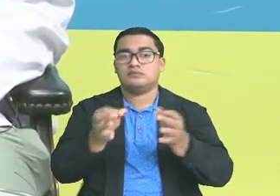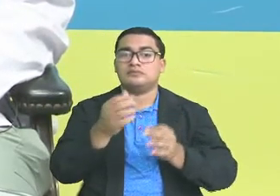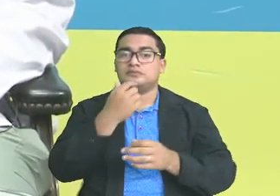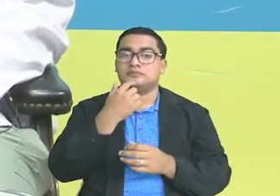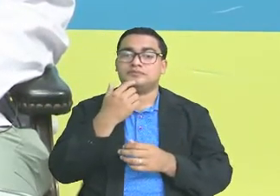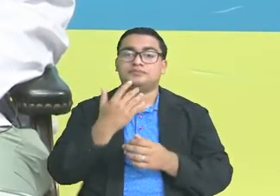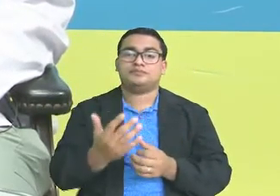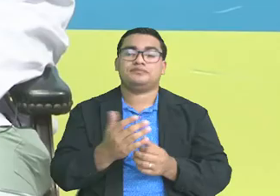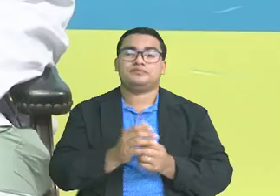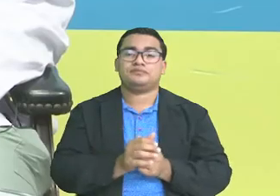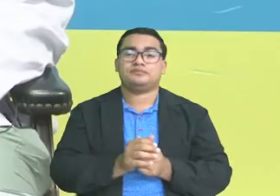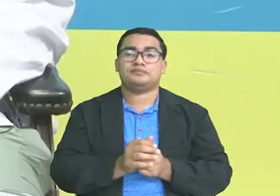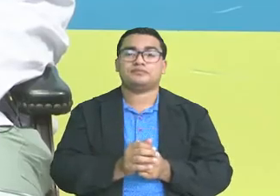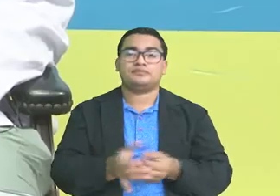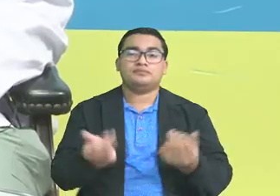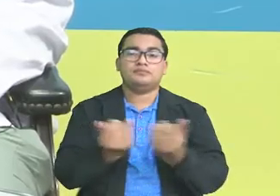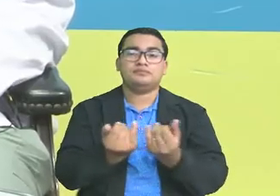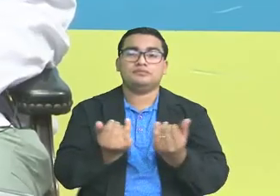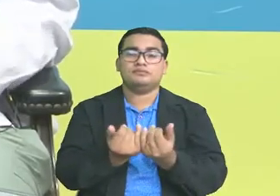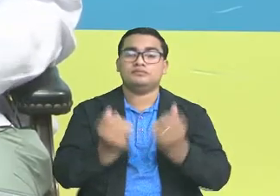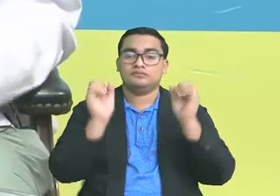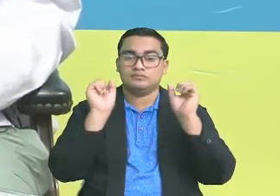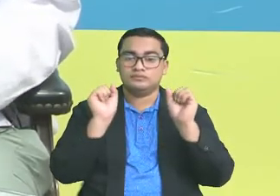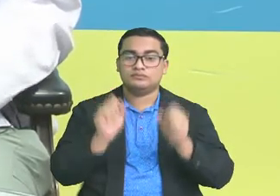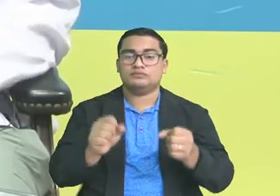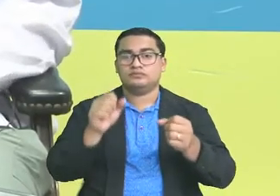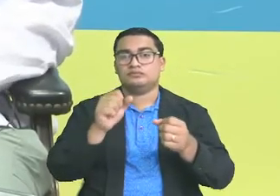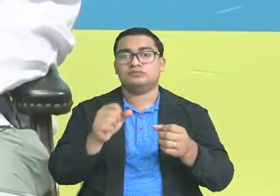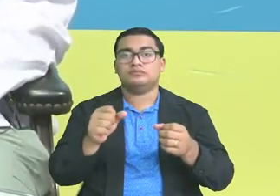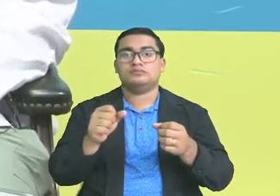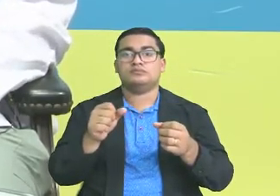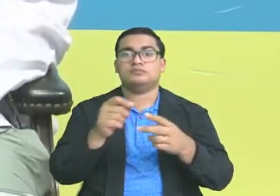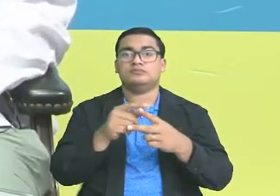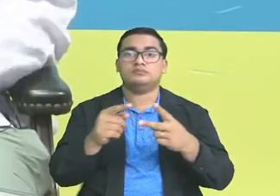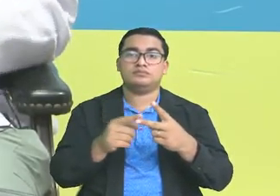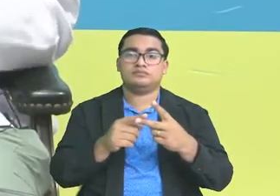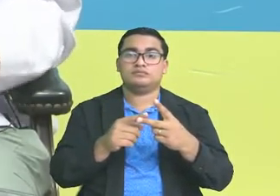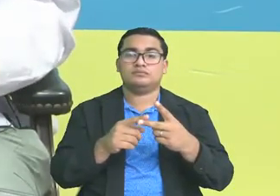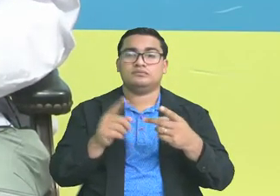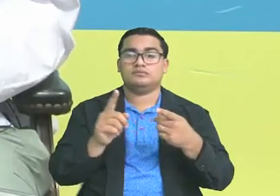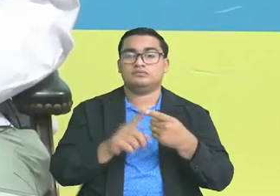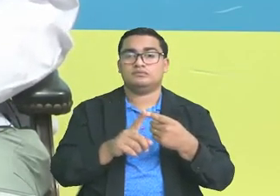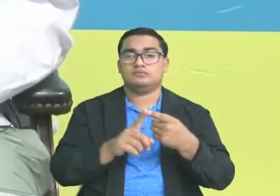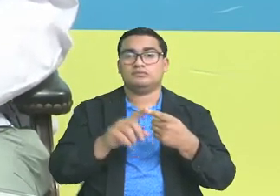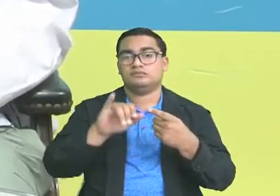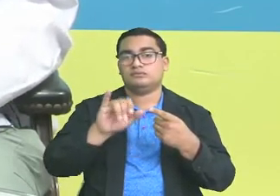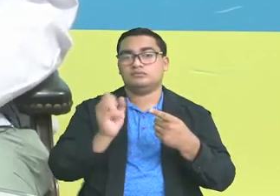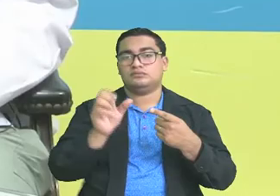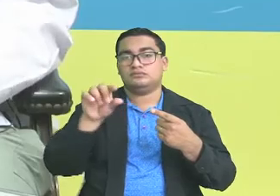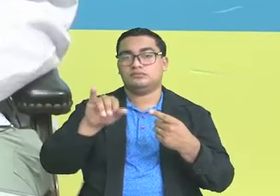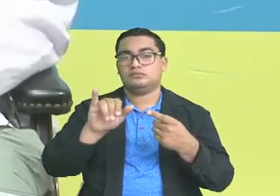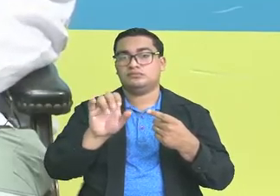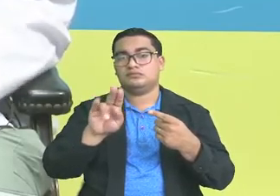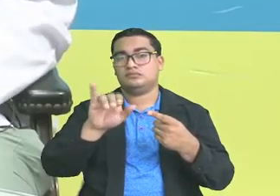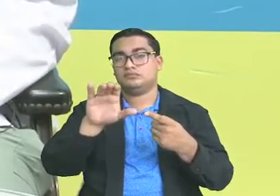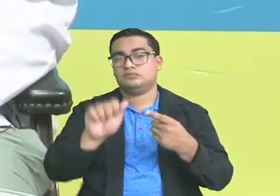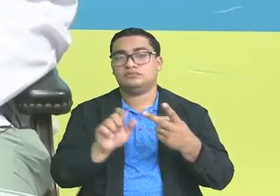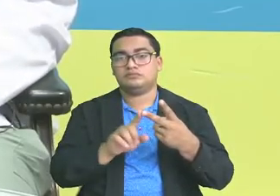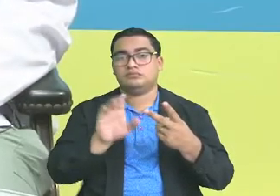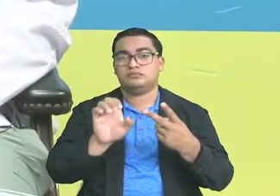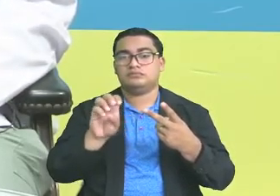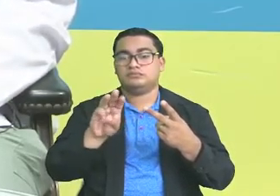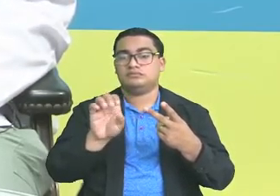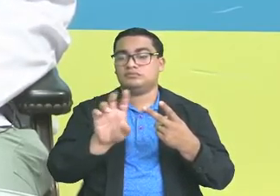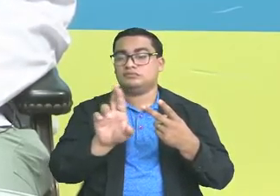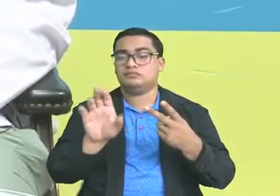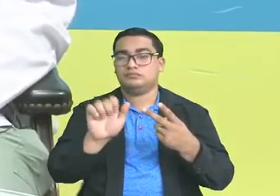porque esta misma se puede dividir en dos, la isquémica y la hemorrágica. Y